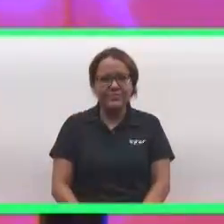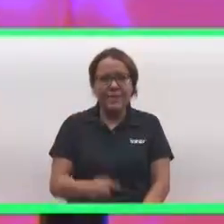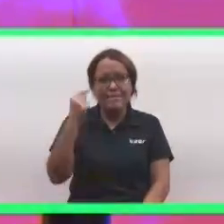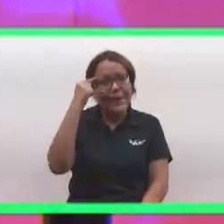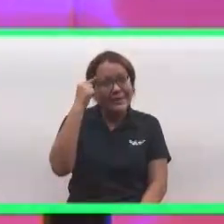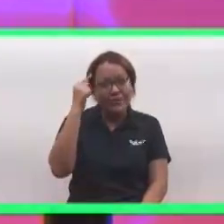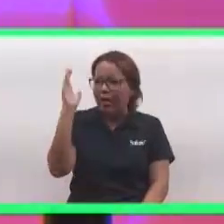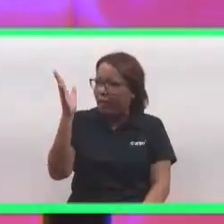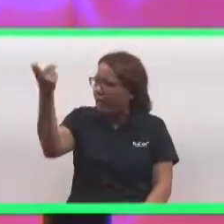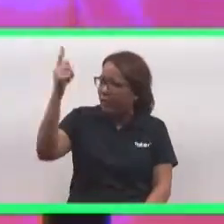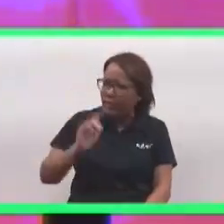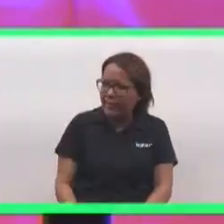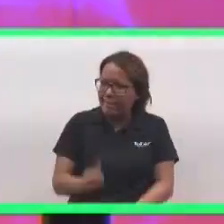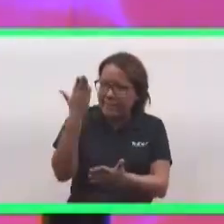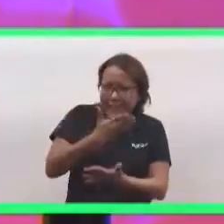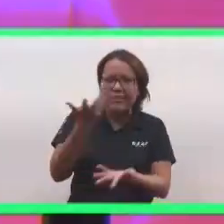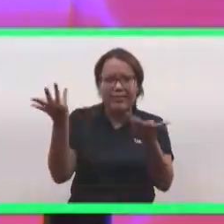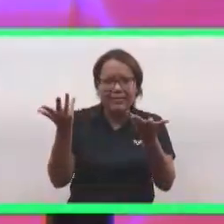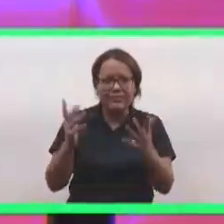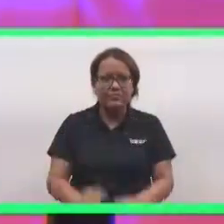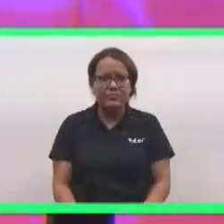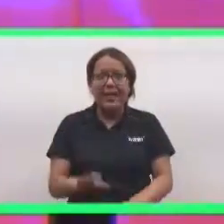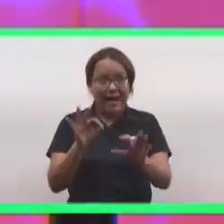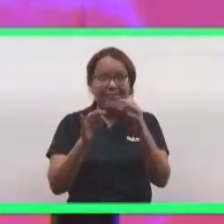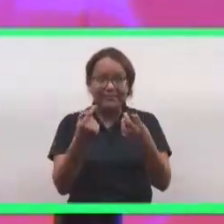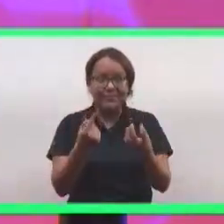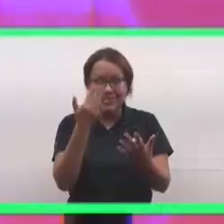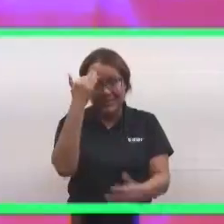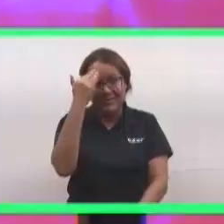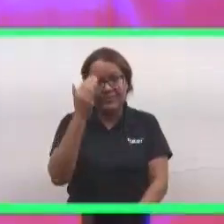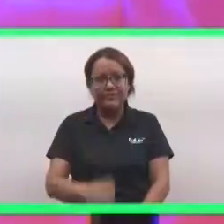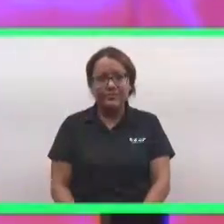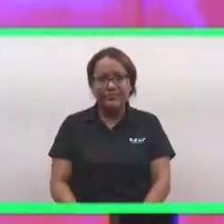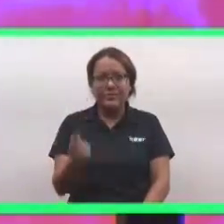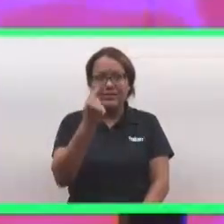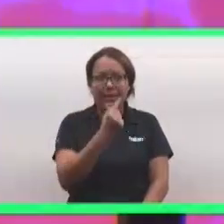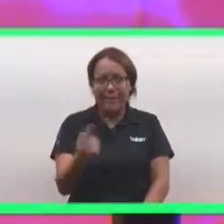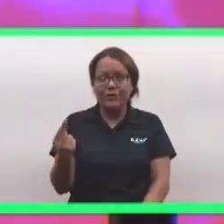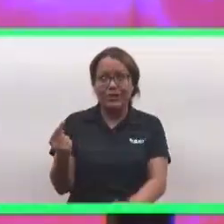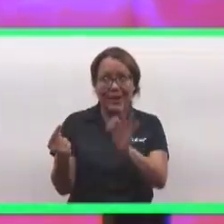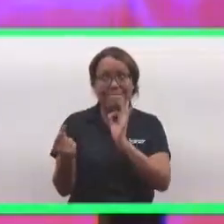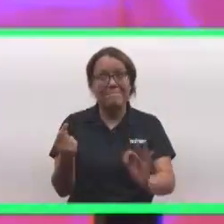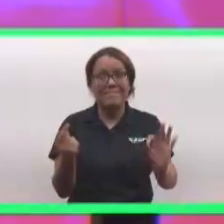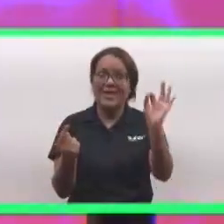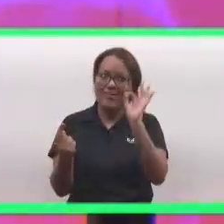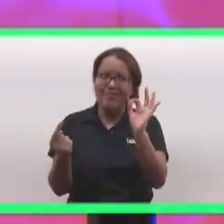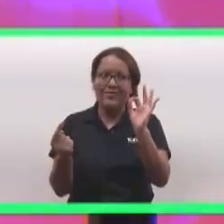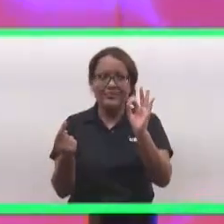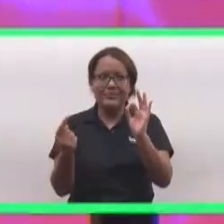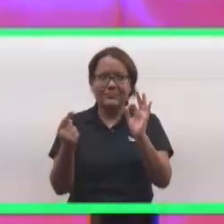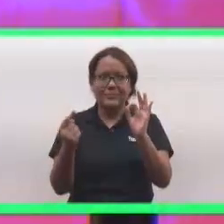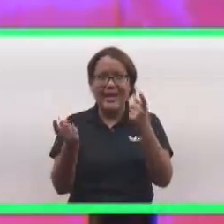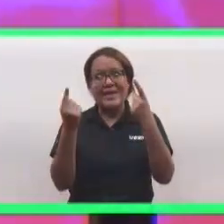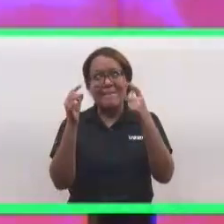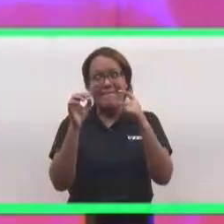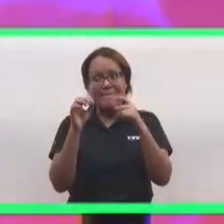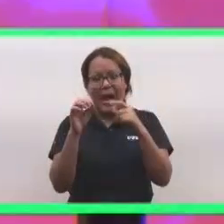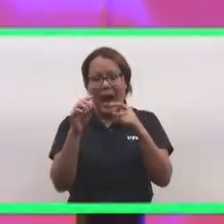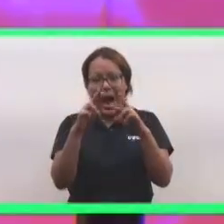pensó. Hay personas que tienen ese don, pero yo prefiero esas personas a mi alrededor que los